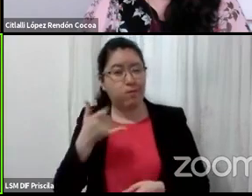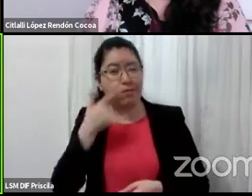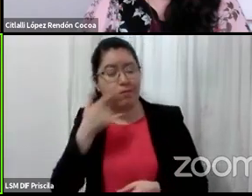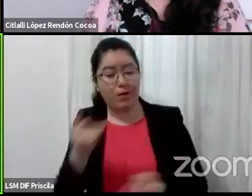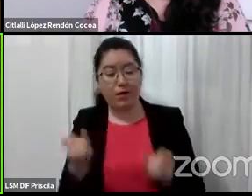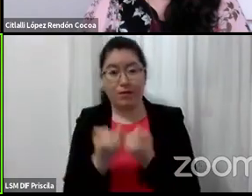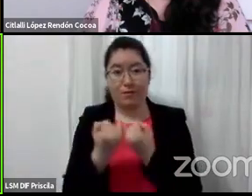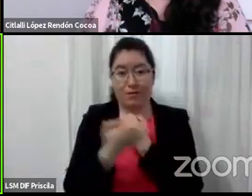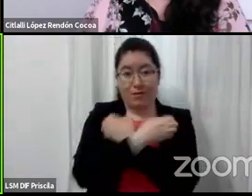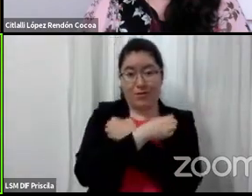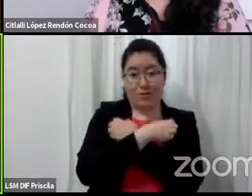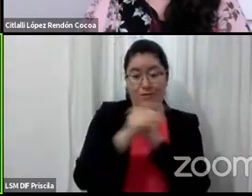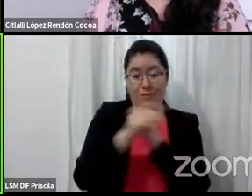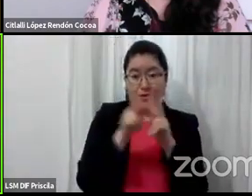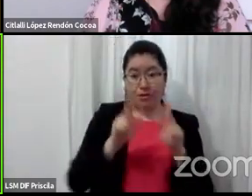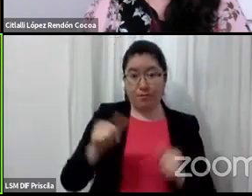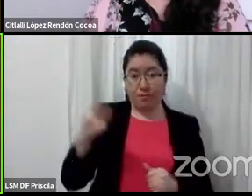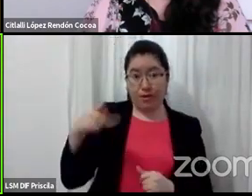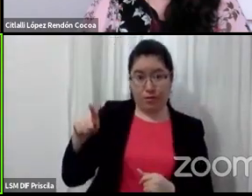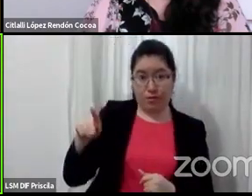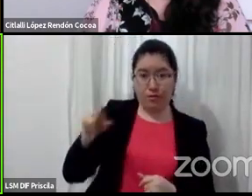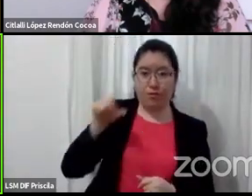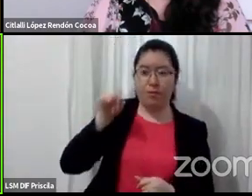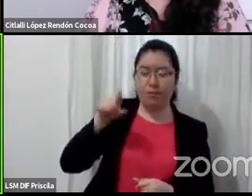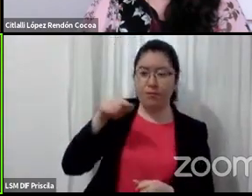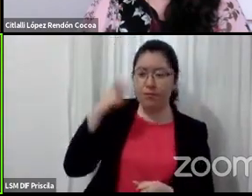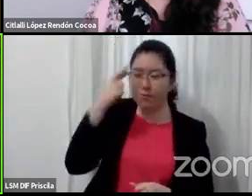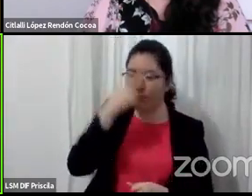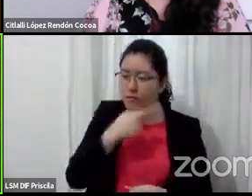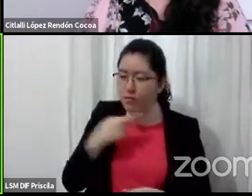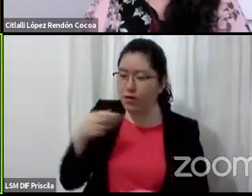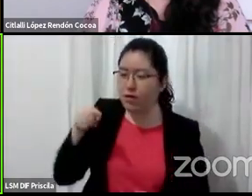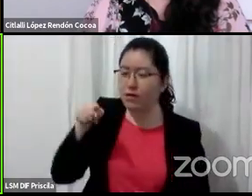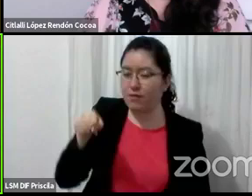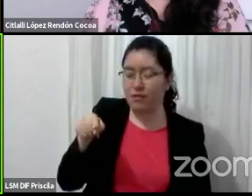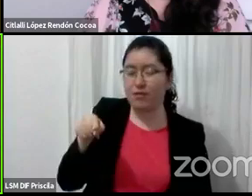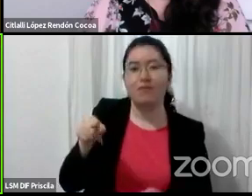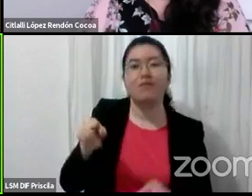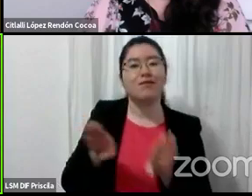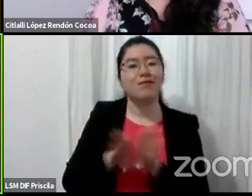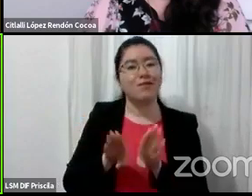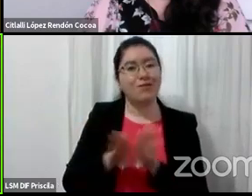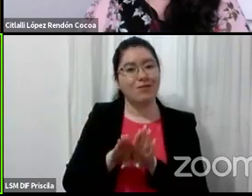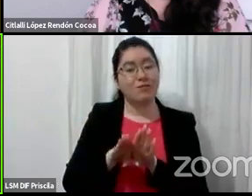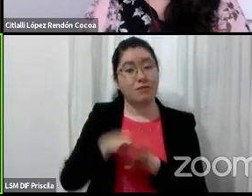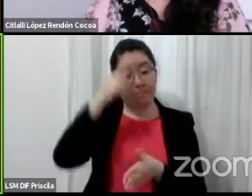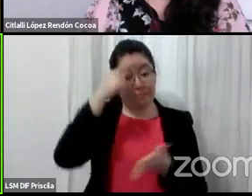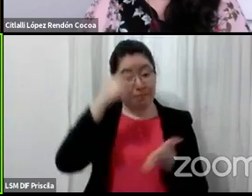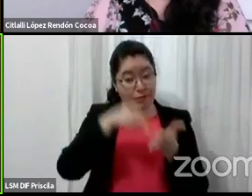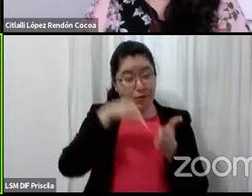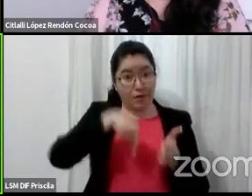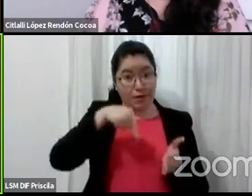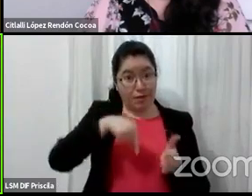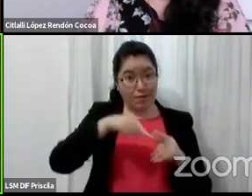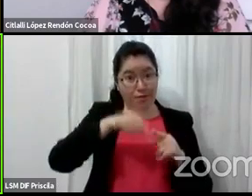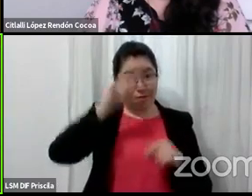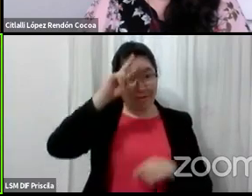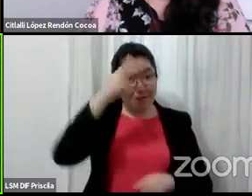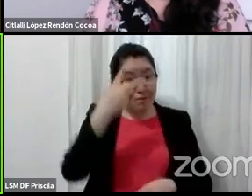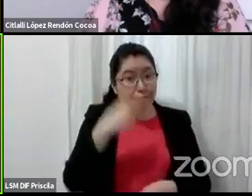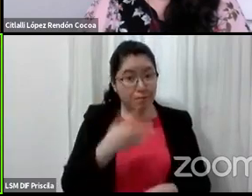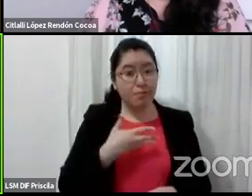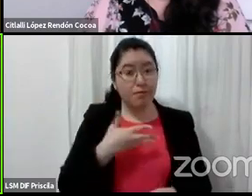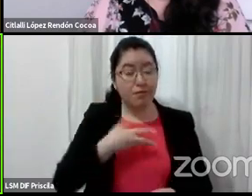creo que tendríamos que ir como mapeando en donde hace, creo que en México hay, pero por lo menos yo no los conozco tan bien